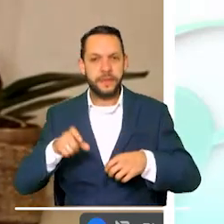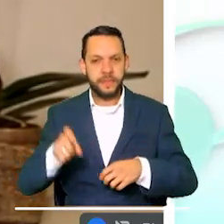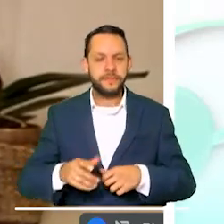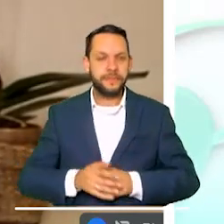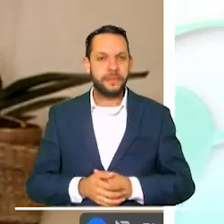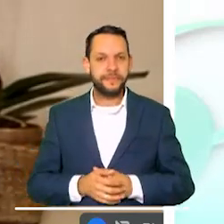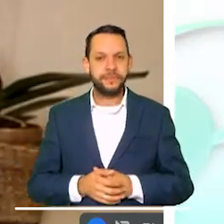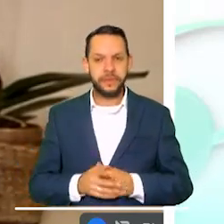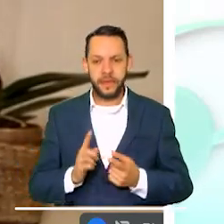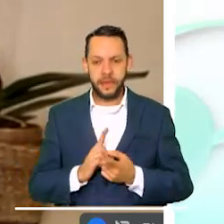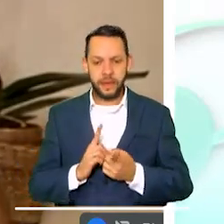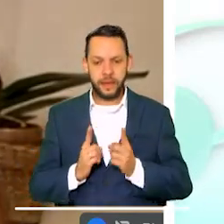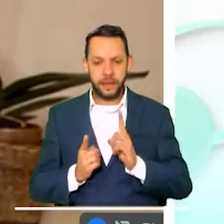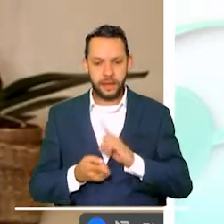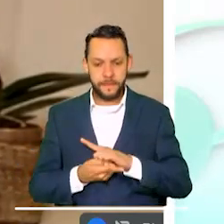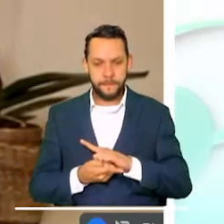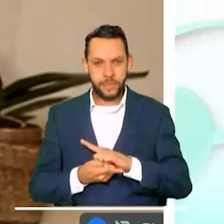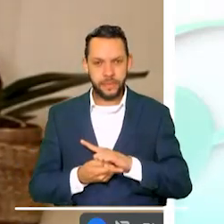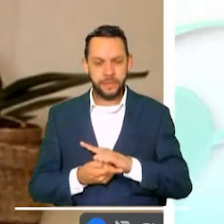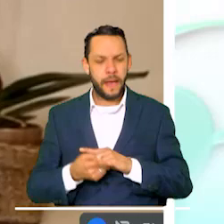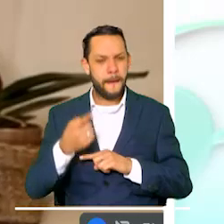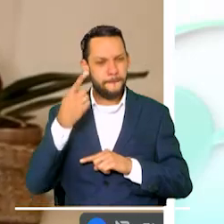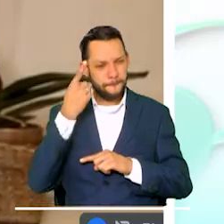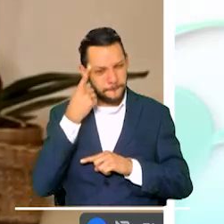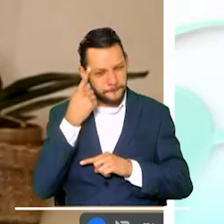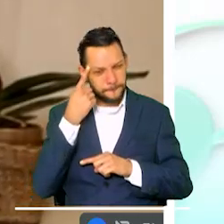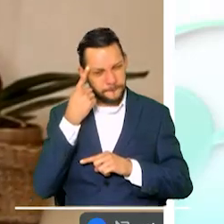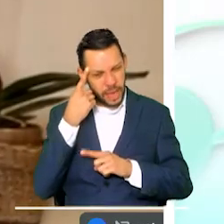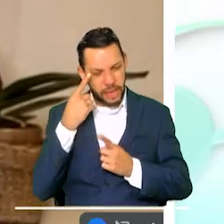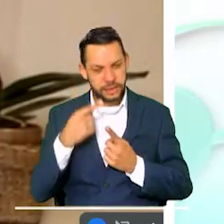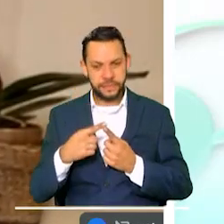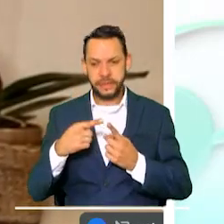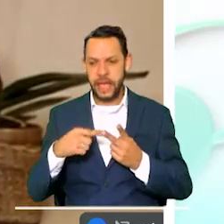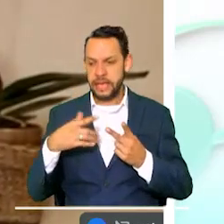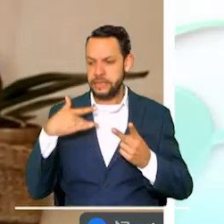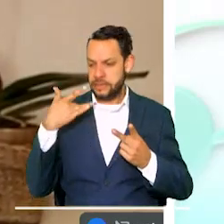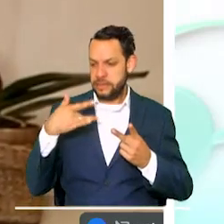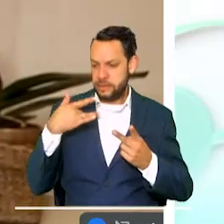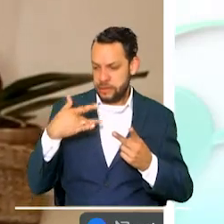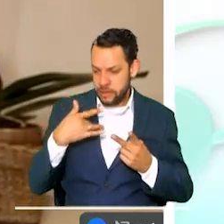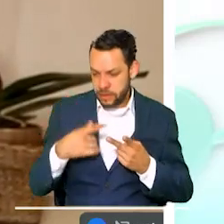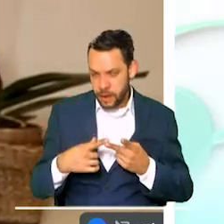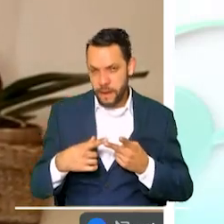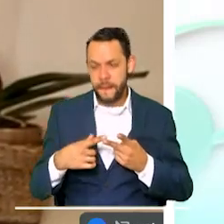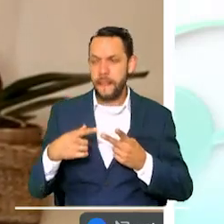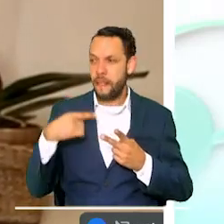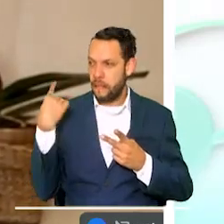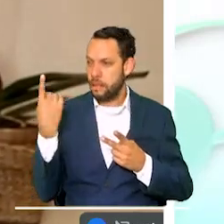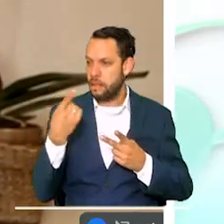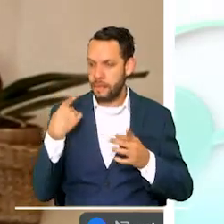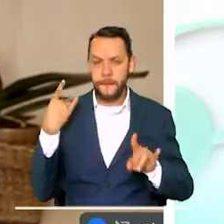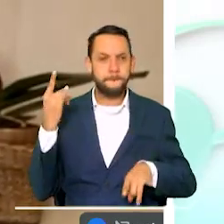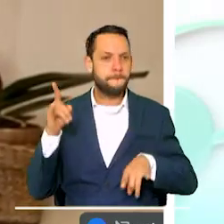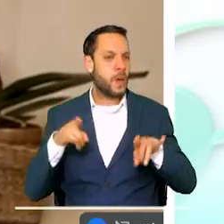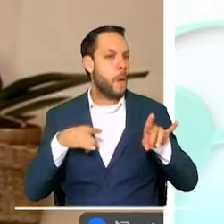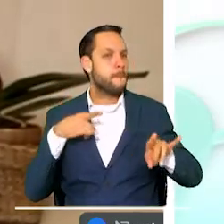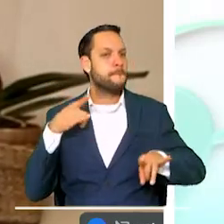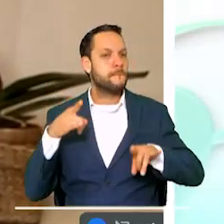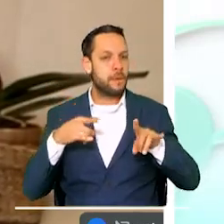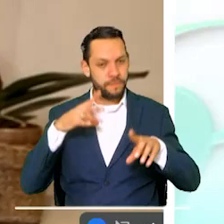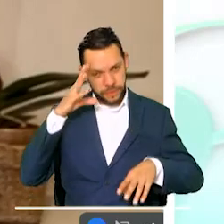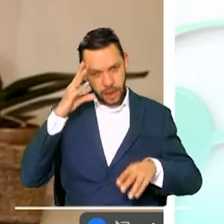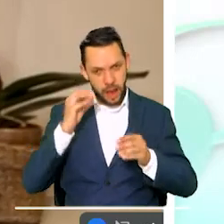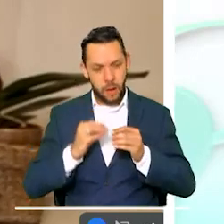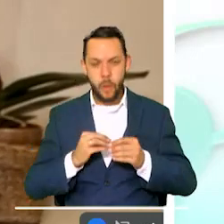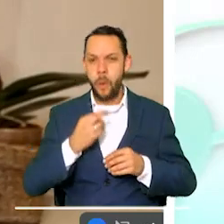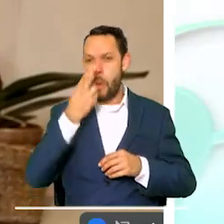transformación de pensar la vida, de sentirla, de percibirla, empieza a generar en mí un compromiso